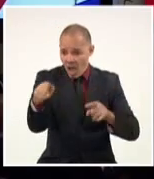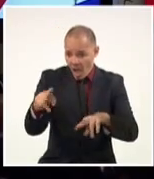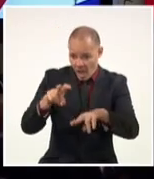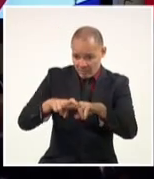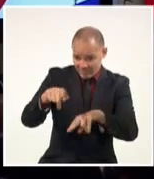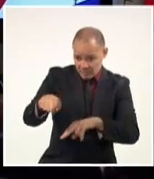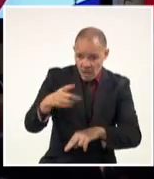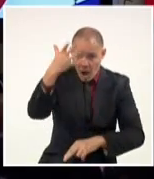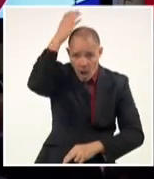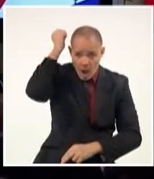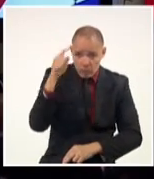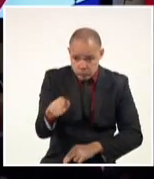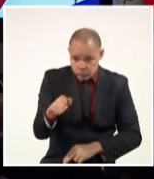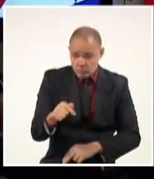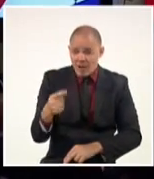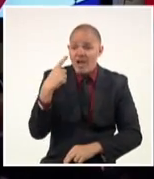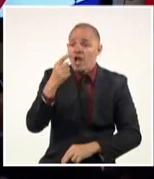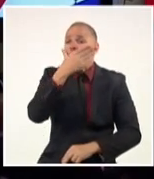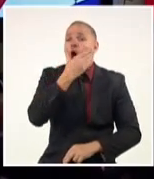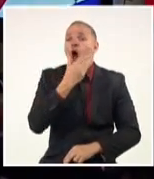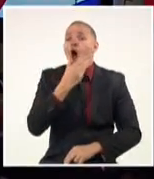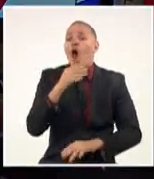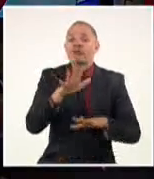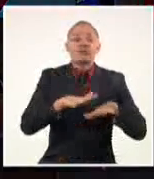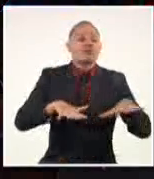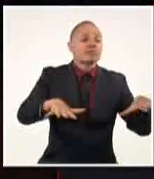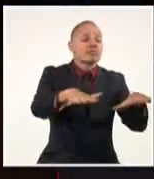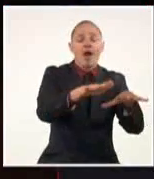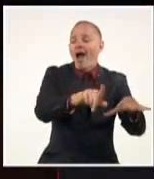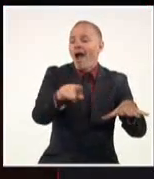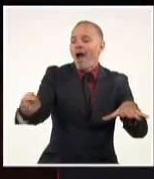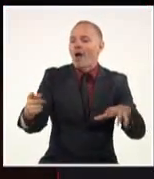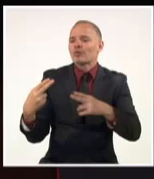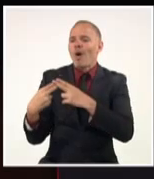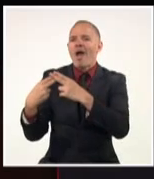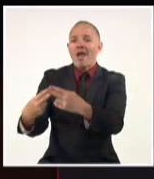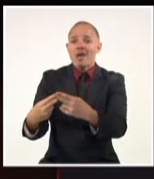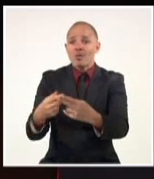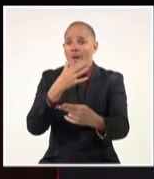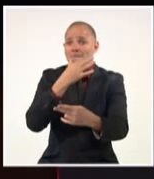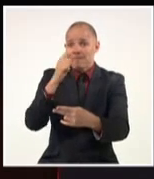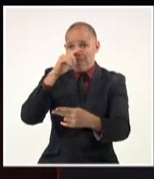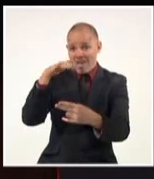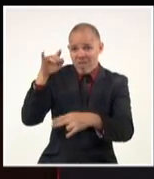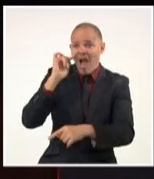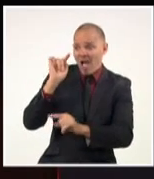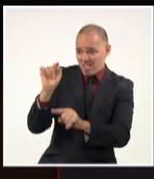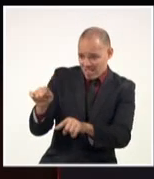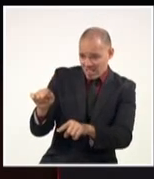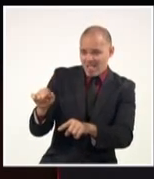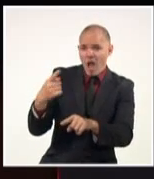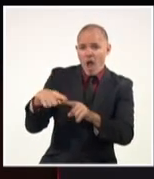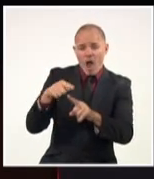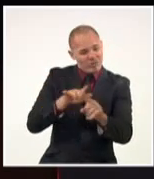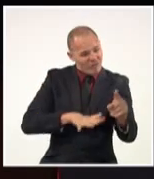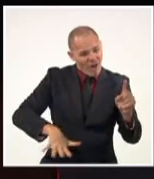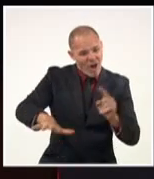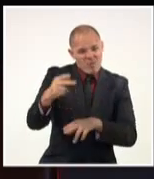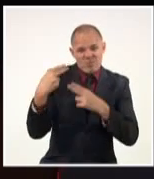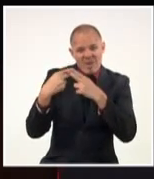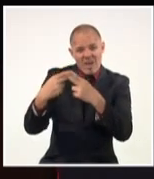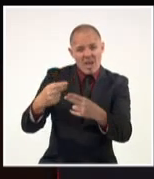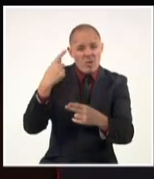Ruz, ante la generación histórica que sigue de pie a nuestro lado, ante la memoria de todos los que cayeron o